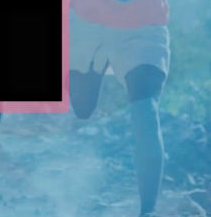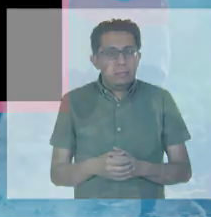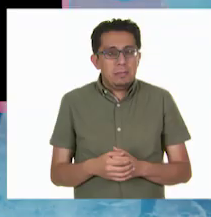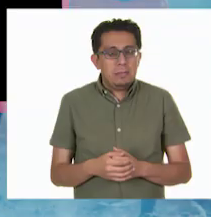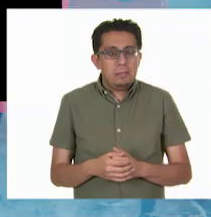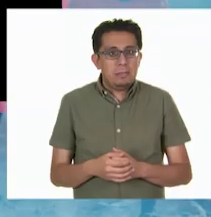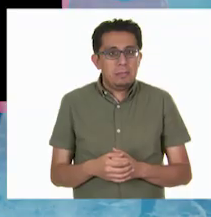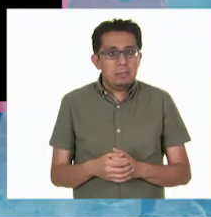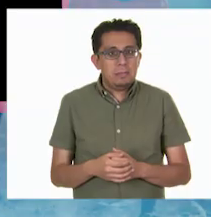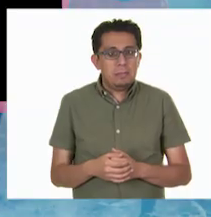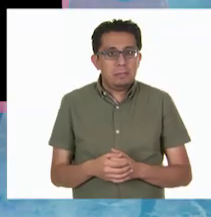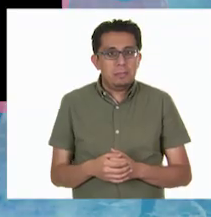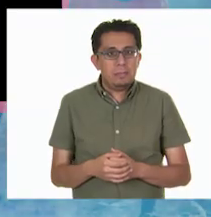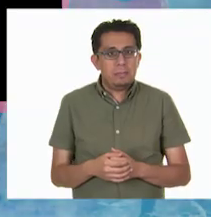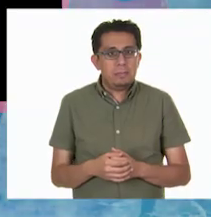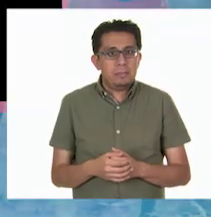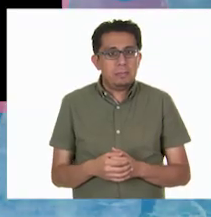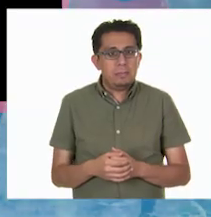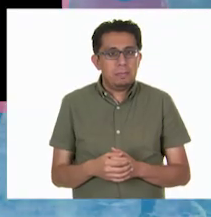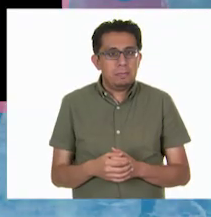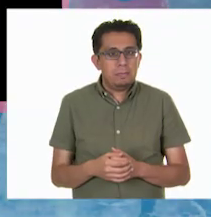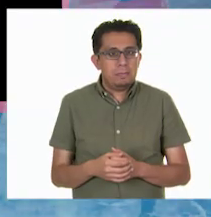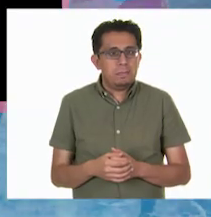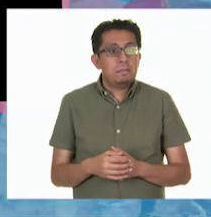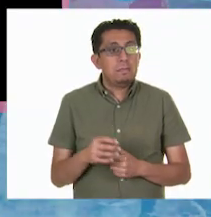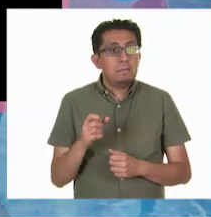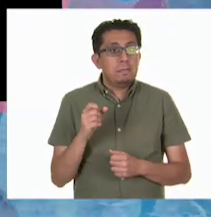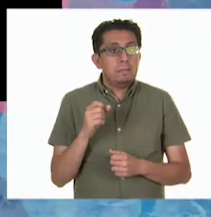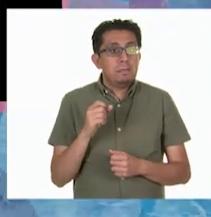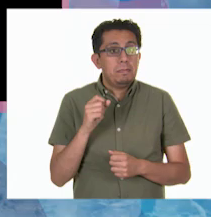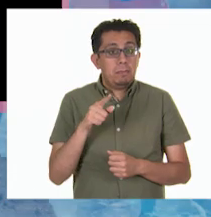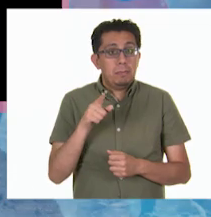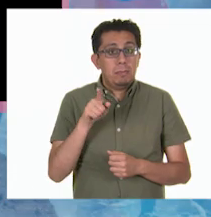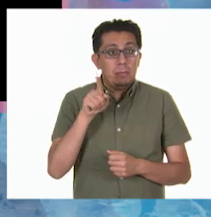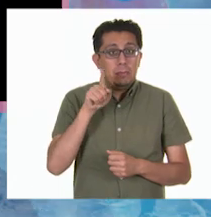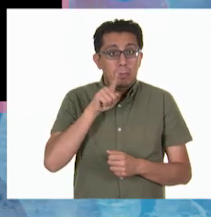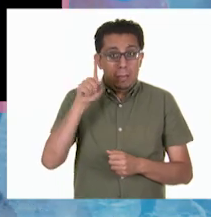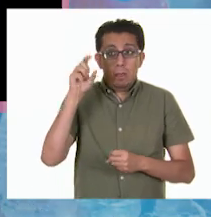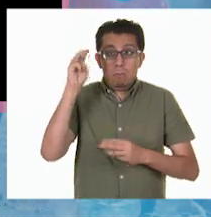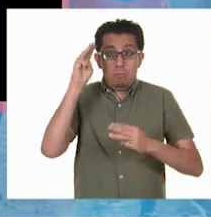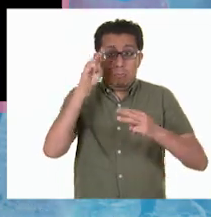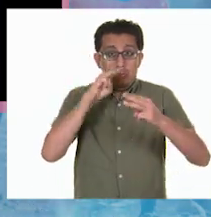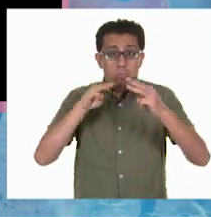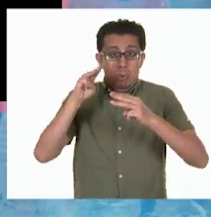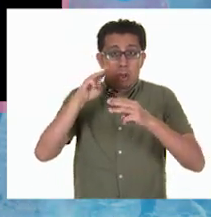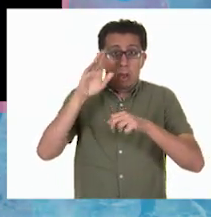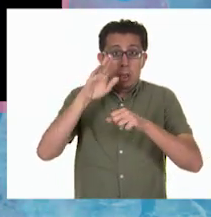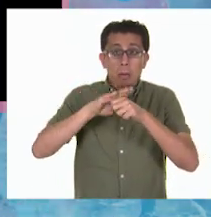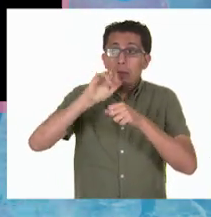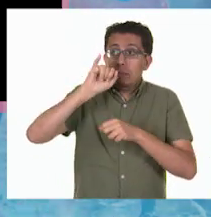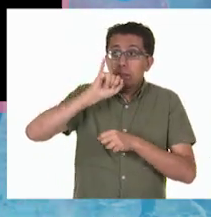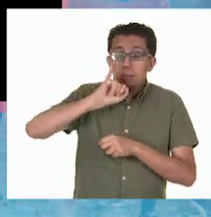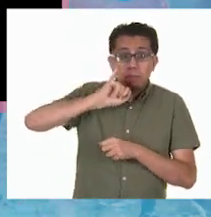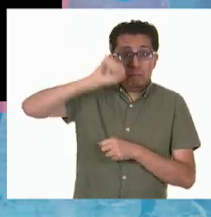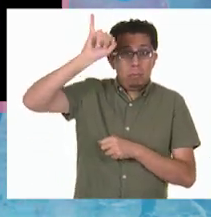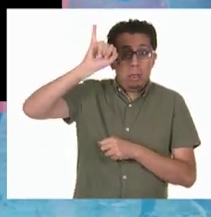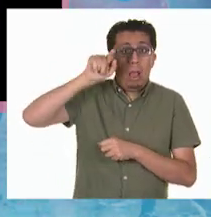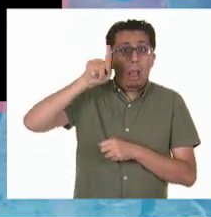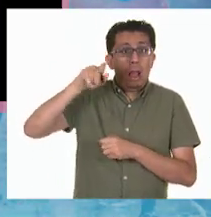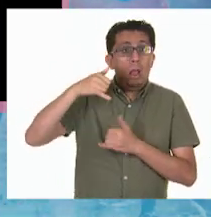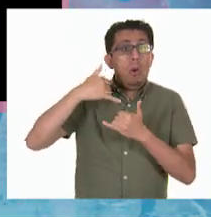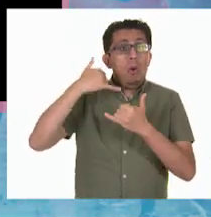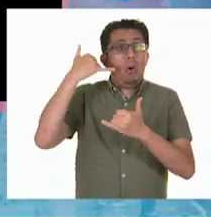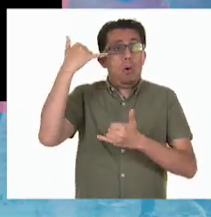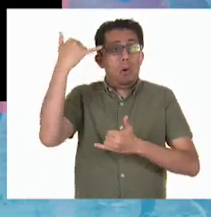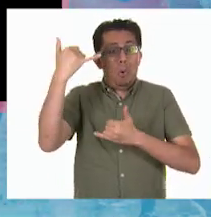Yo me llamo Lupita y corro a Rihueta en San Ignacio. Es la parte alta de la sierra. Aquí jugamos de dos